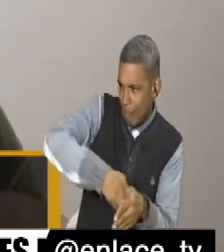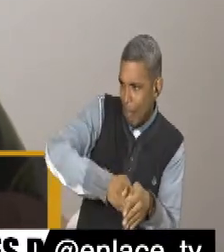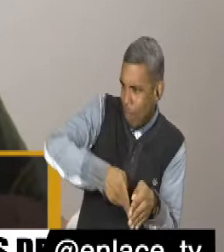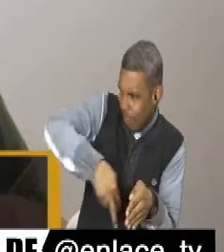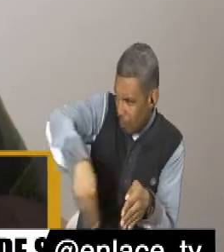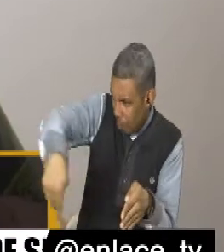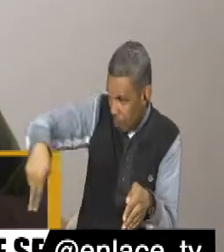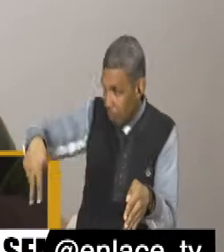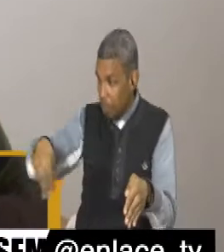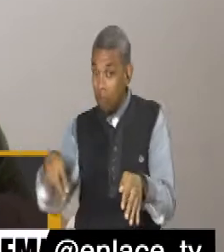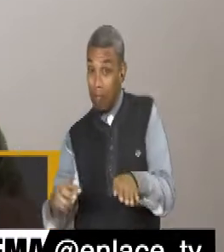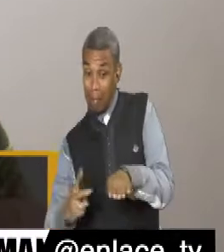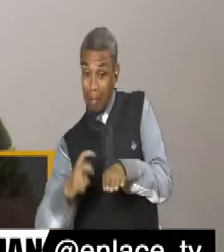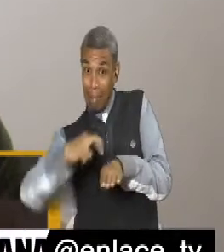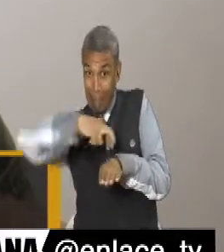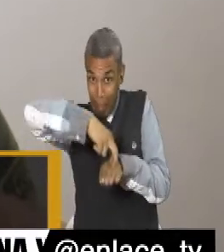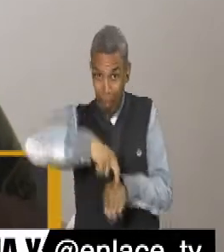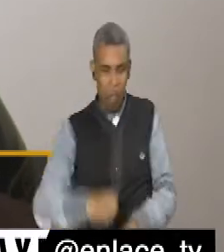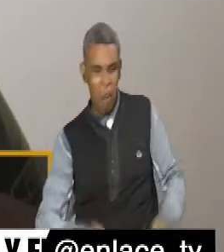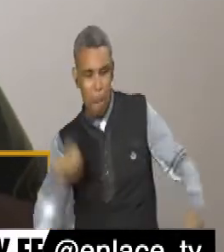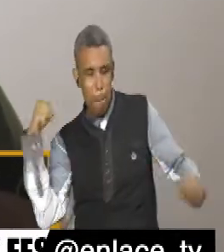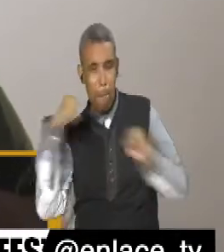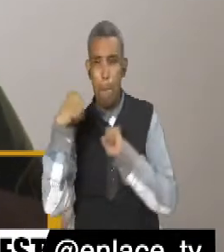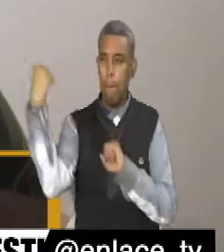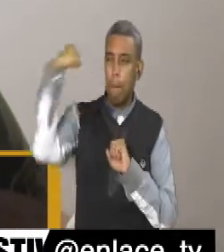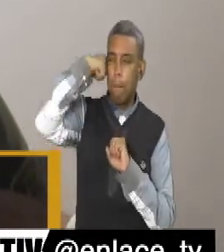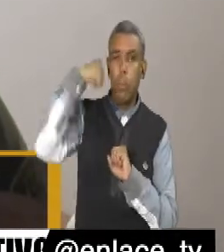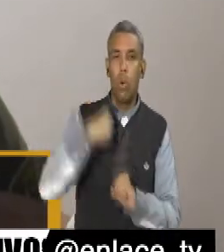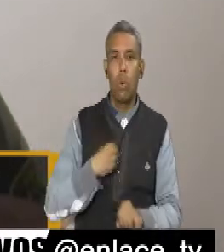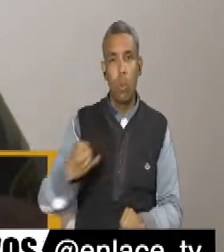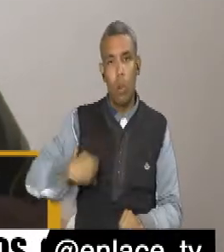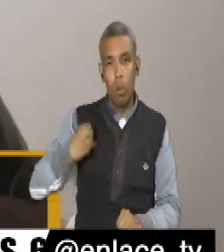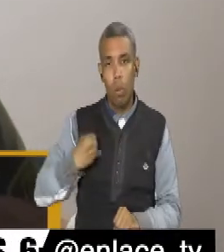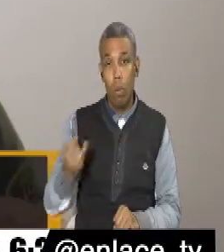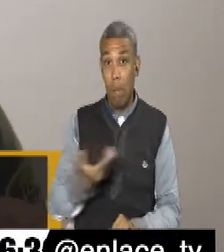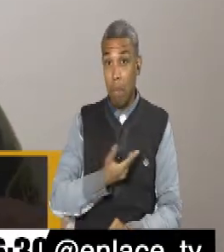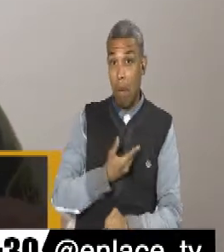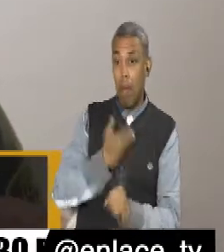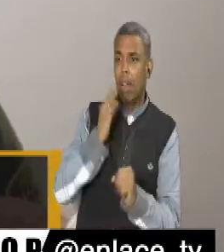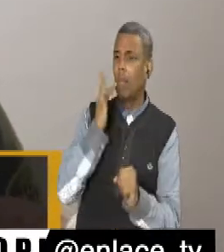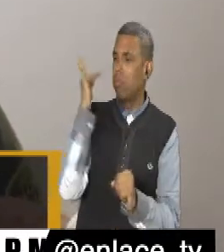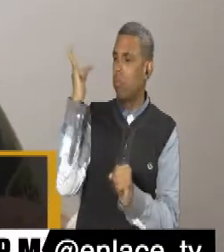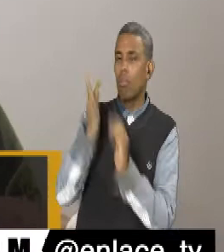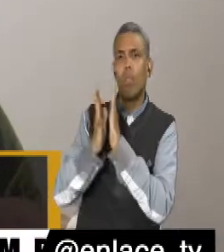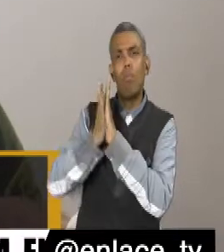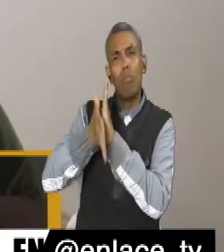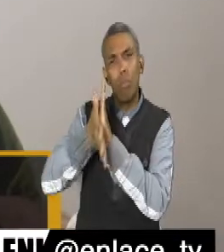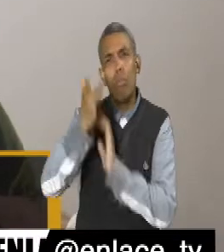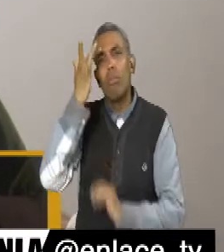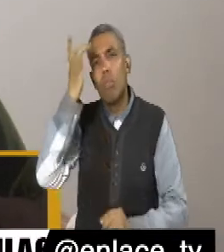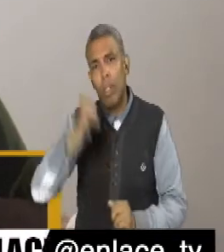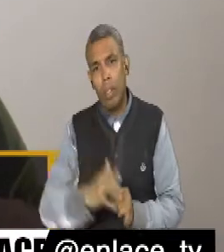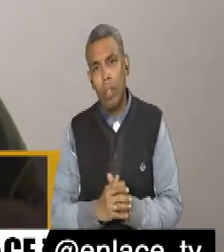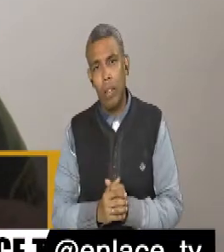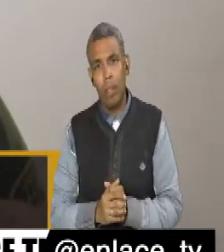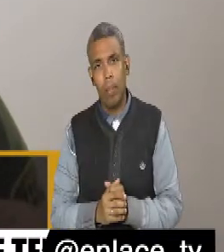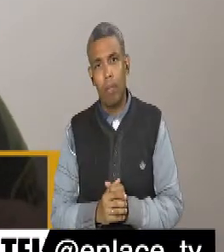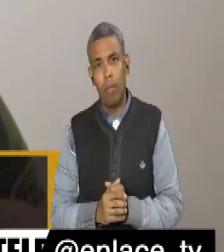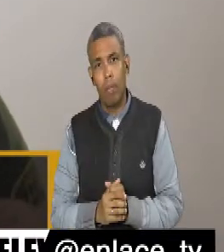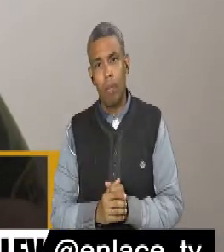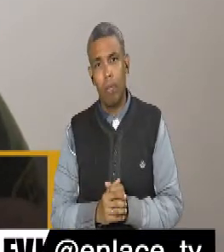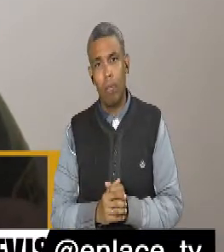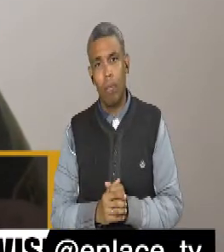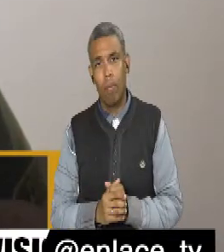de acuerdo a lo que nos manifiesta allí la señora. Ella le hace el reclamo que por qué le golpea,